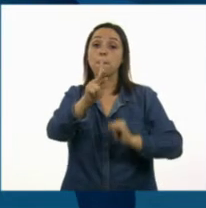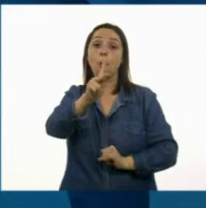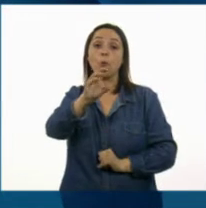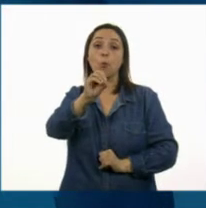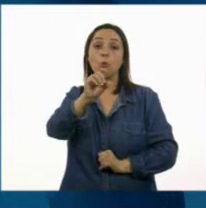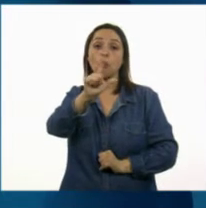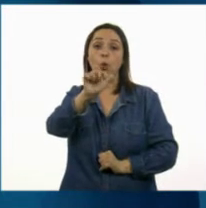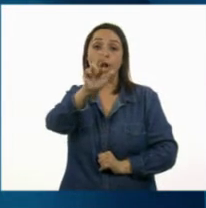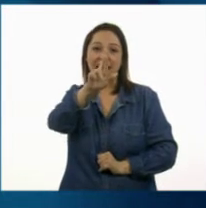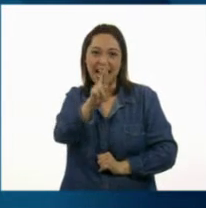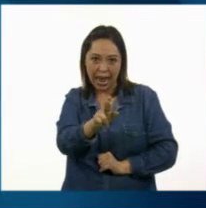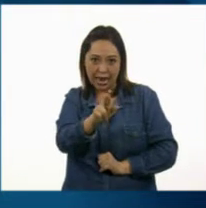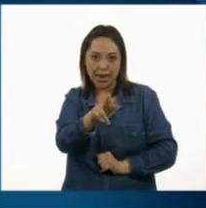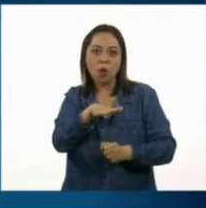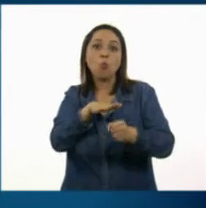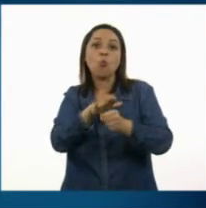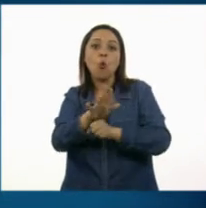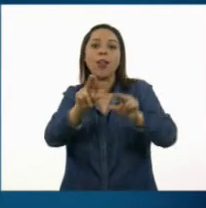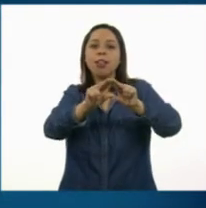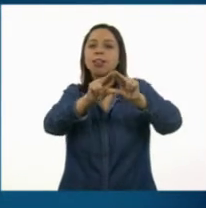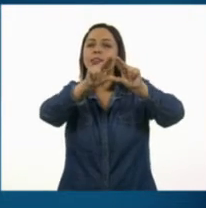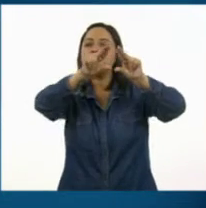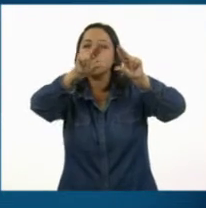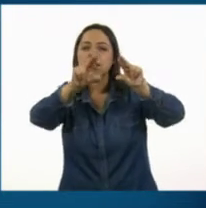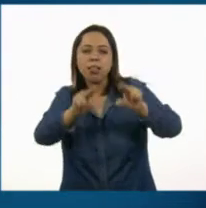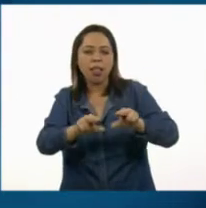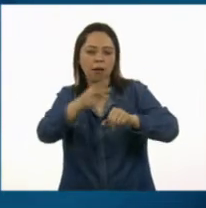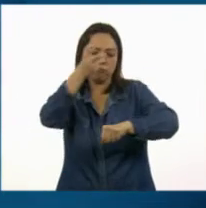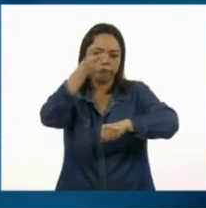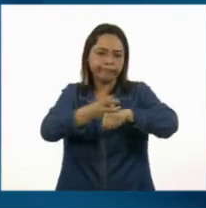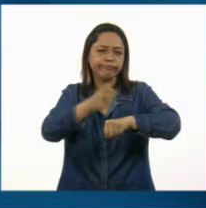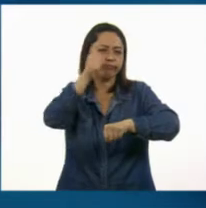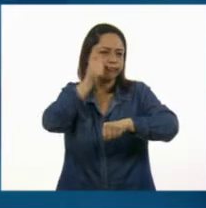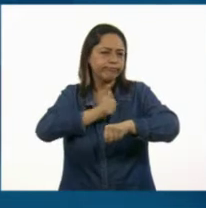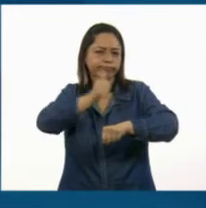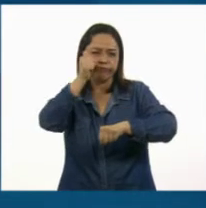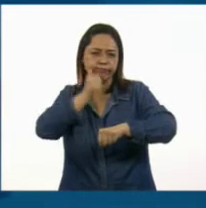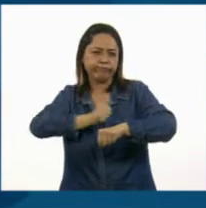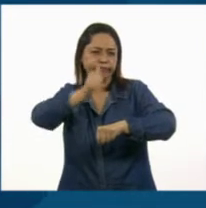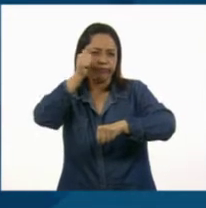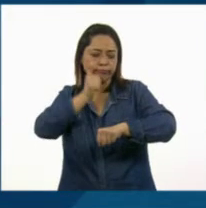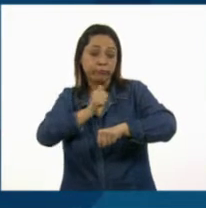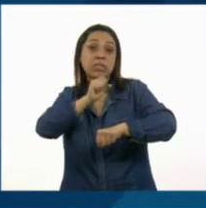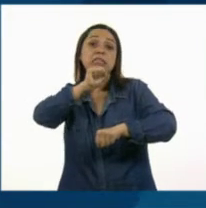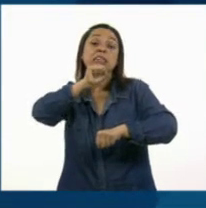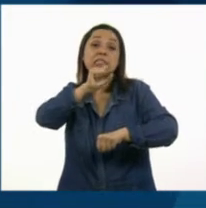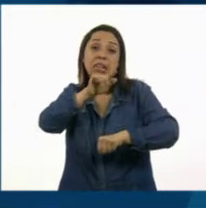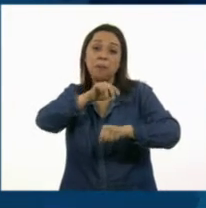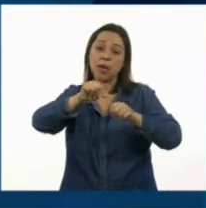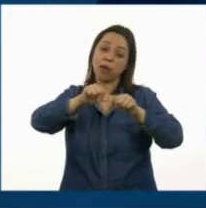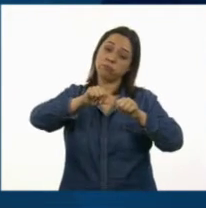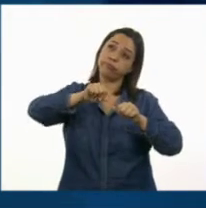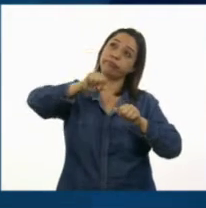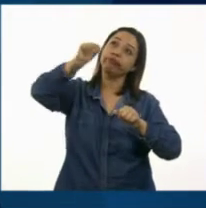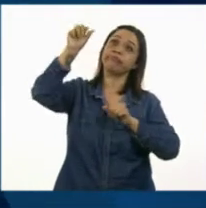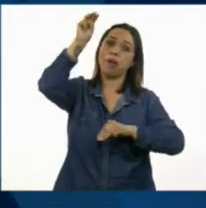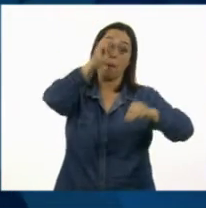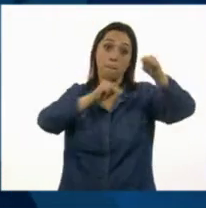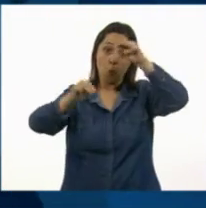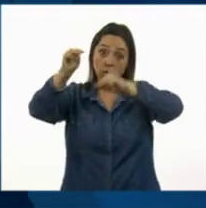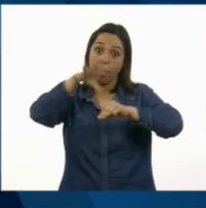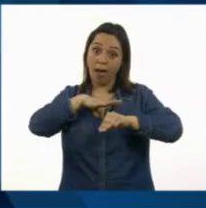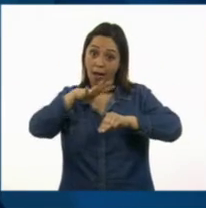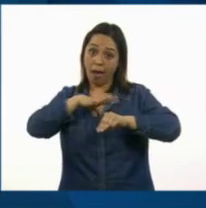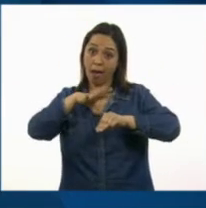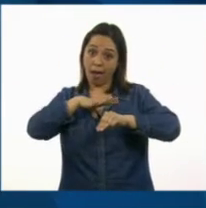se divide en polar de hielos perpetuos y el polar de alta montaña. Ah, otra